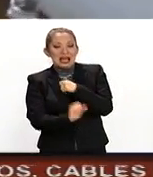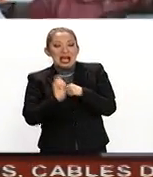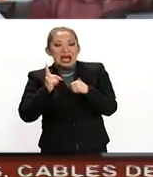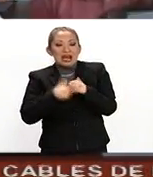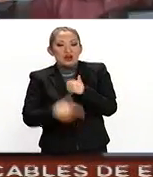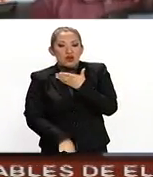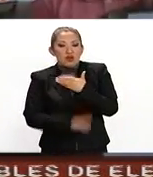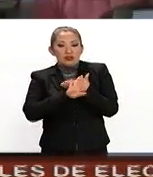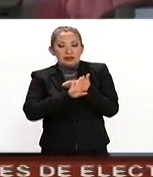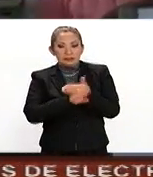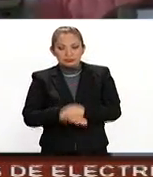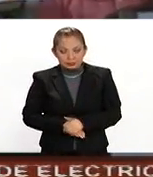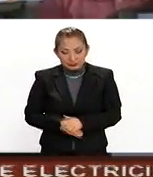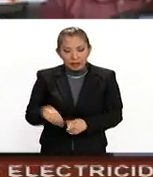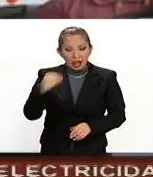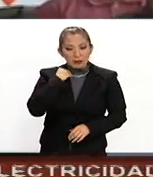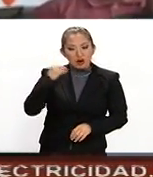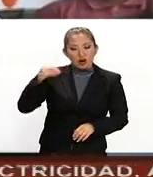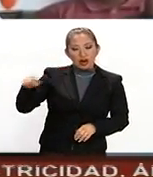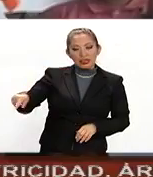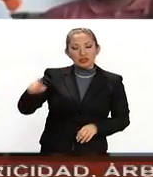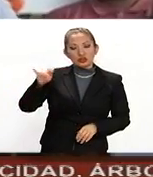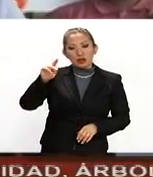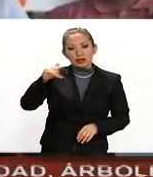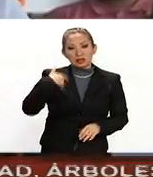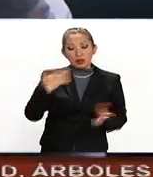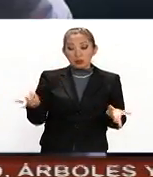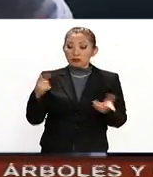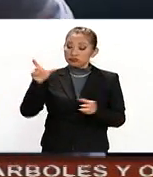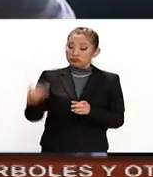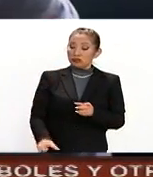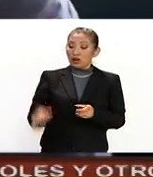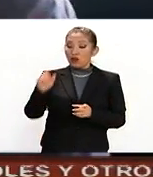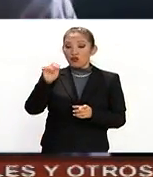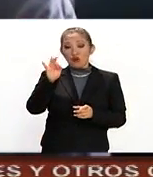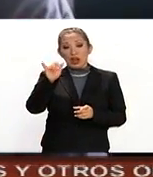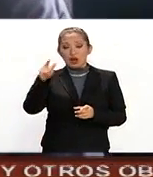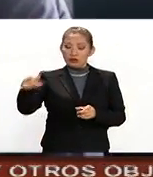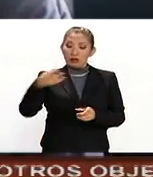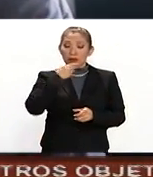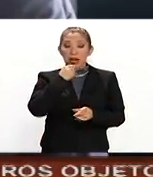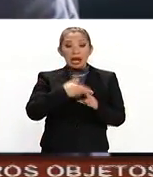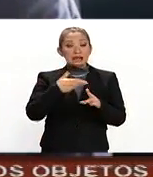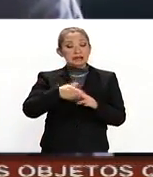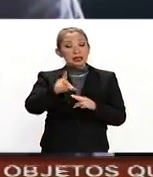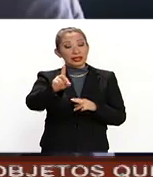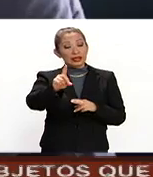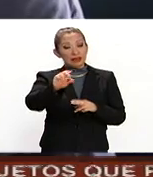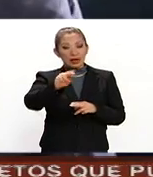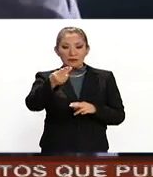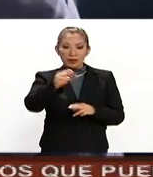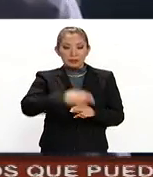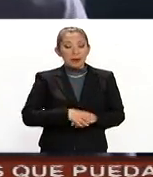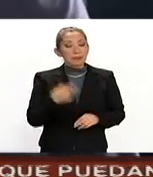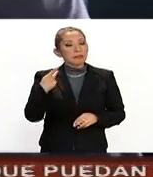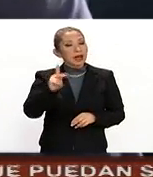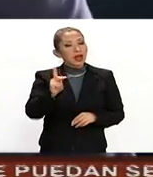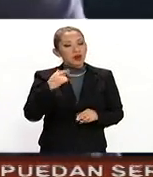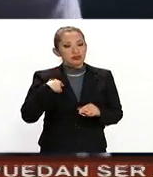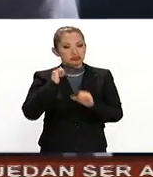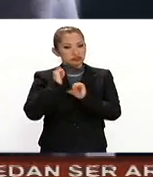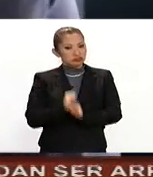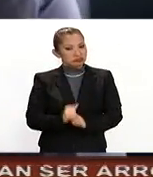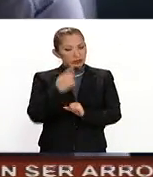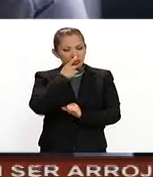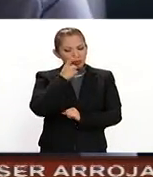de aprehensión en su contra. Los abogados de Duarte alegan fuero con el que cuenta su cliente hasta el 30 de noviembre. Sin embargo, las